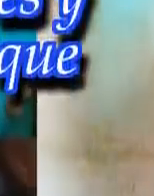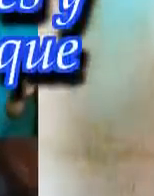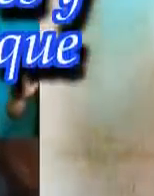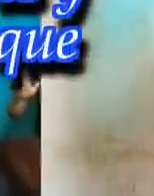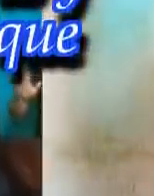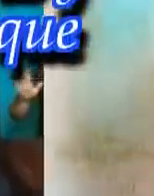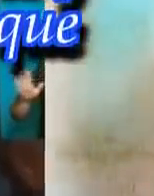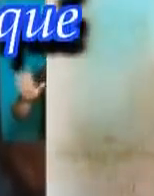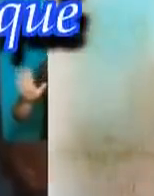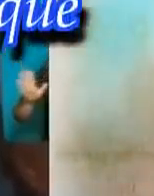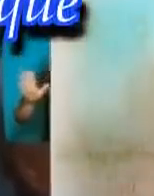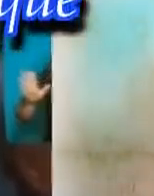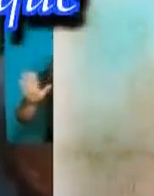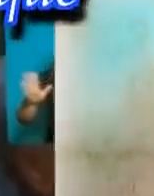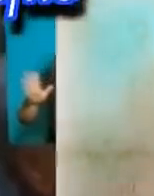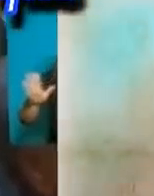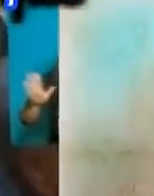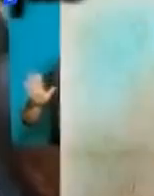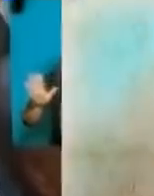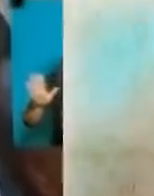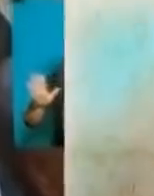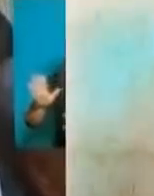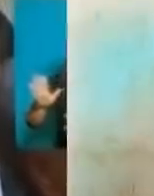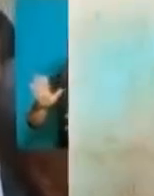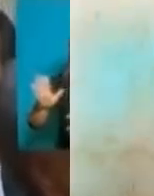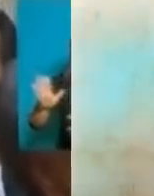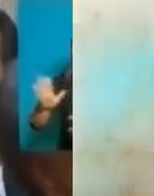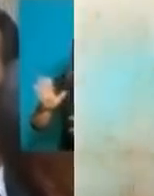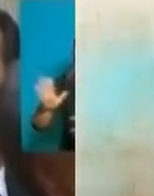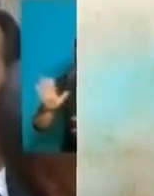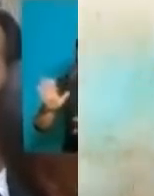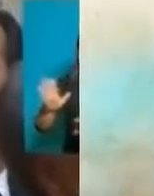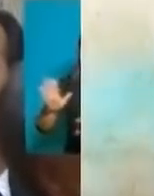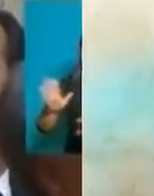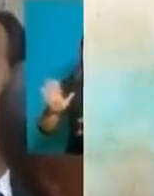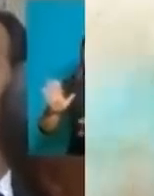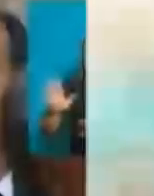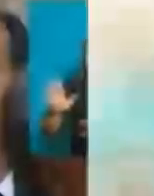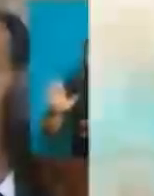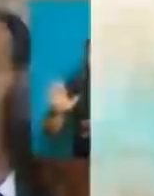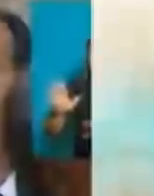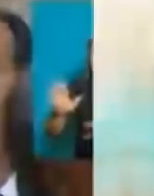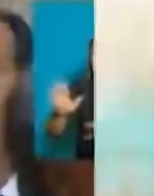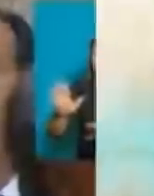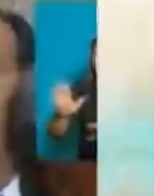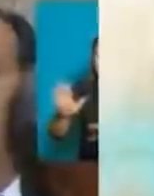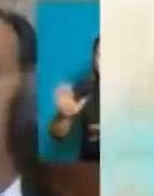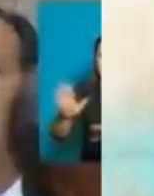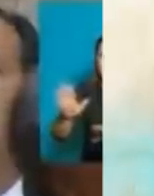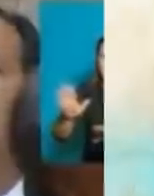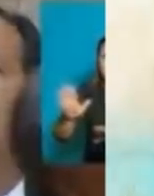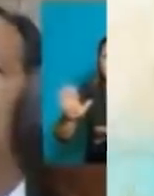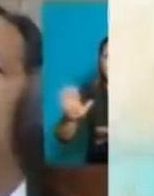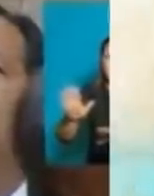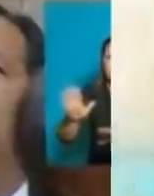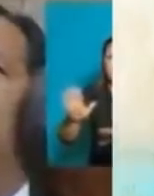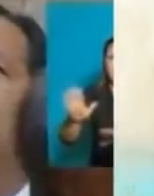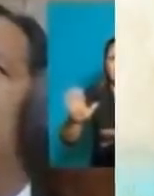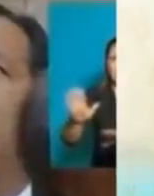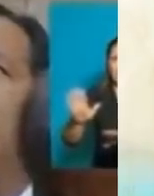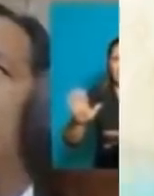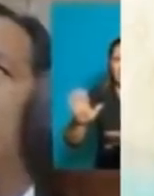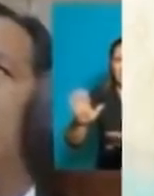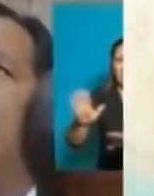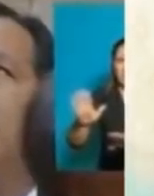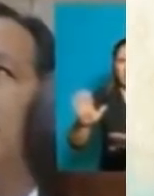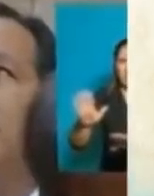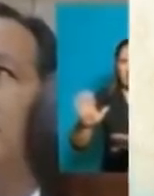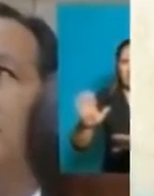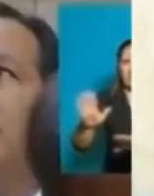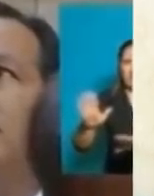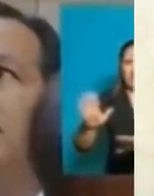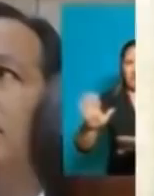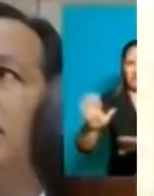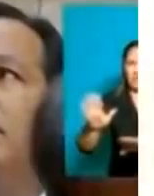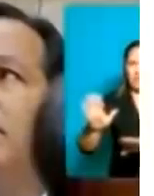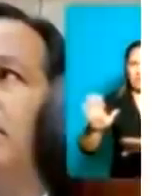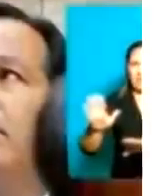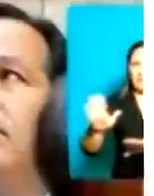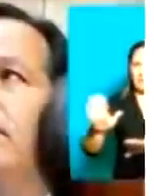violación como el peor crimen contra mujeres y niños. Gabriela Michetti le pidió que abandonara el lugar.